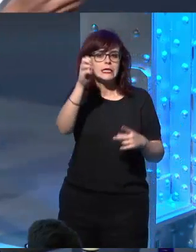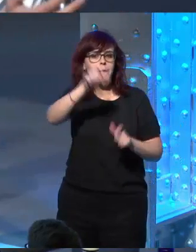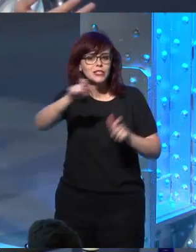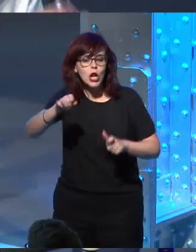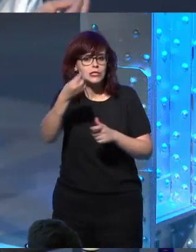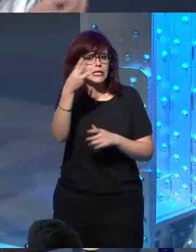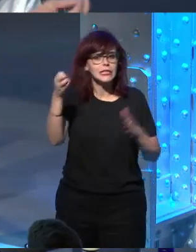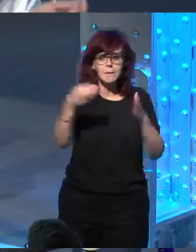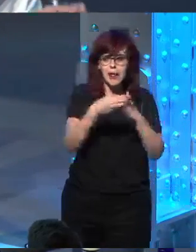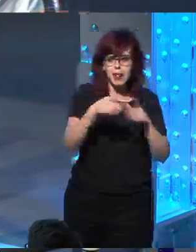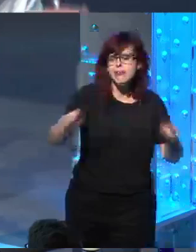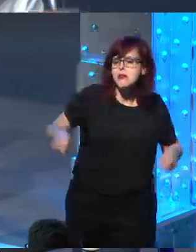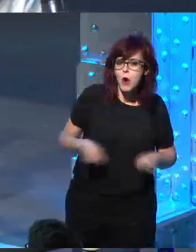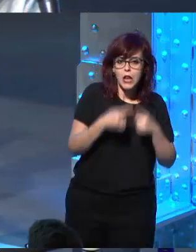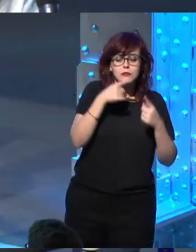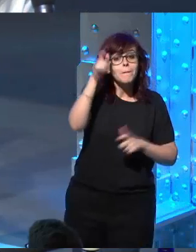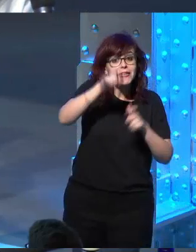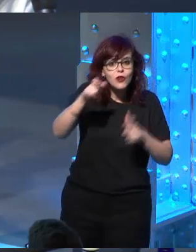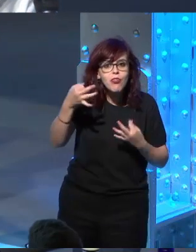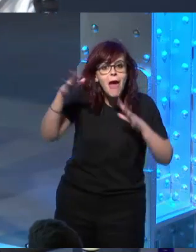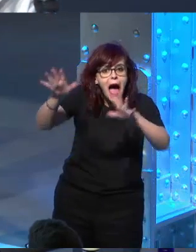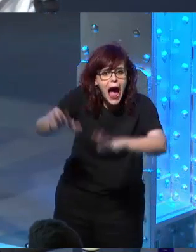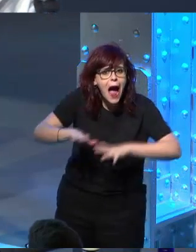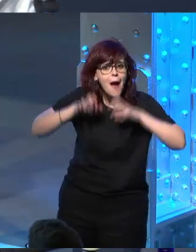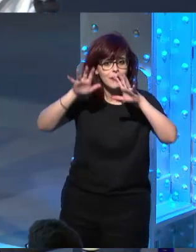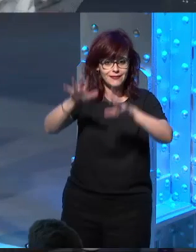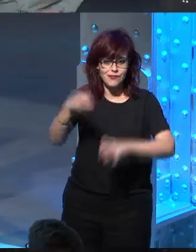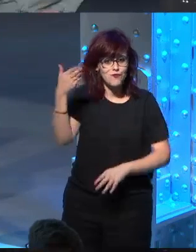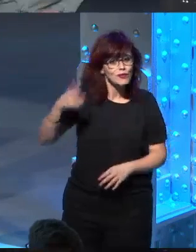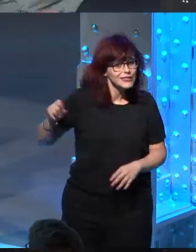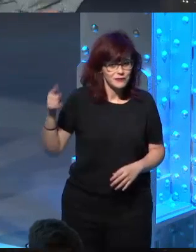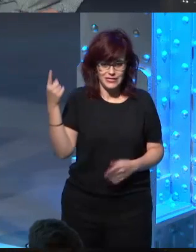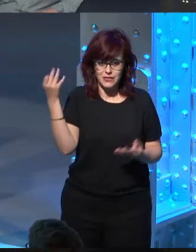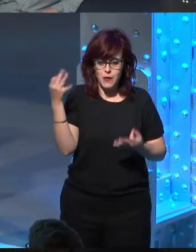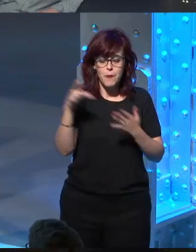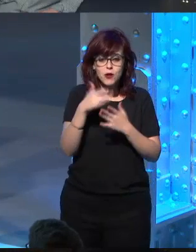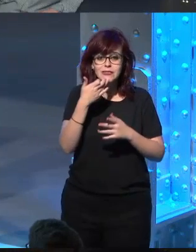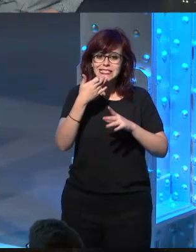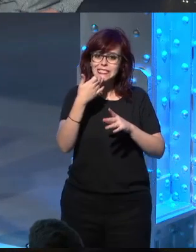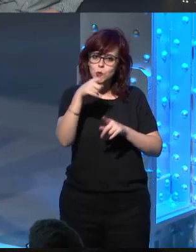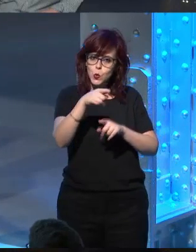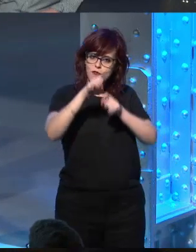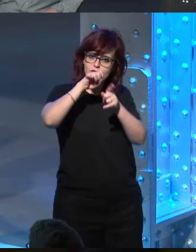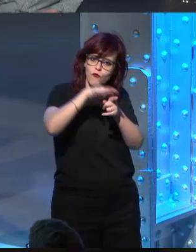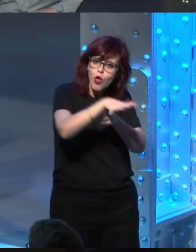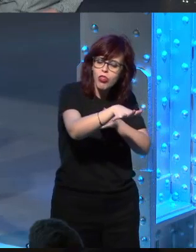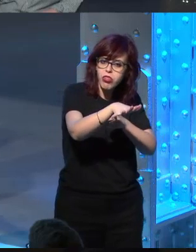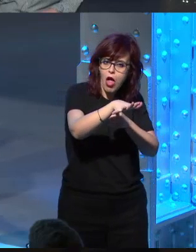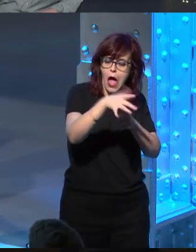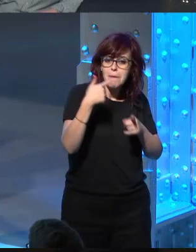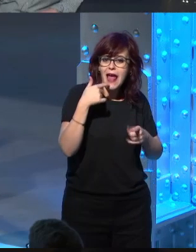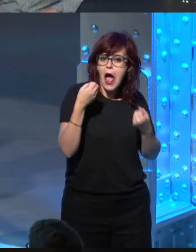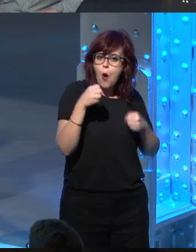a 30.000. Es decir, lo importante es que esas personas aprendan. Pero yo tengo una pregunta. Cuando la calidad de lo que ofreces es grande, finalmente, aunque no sea en un